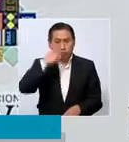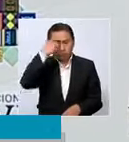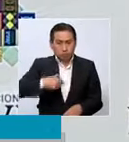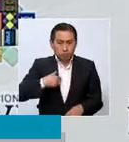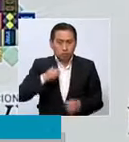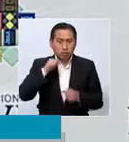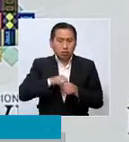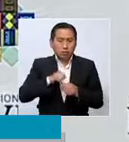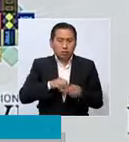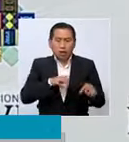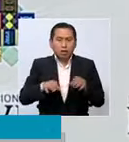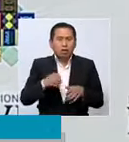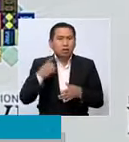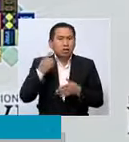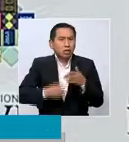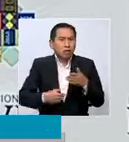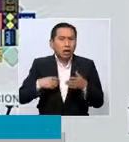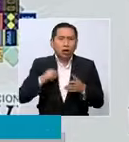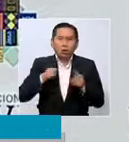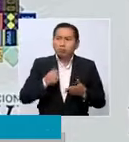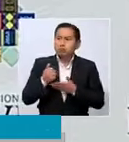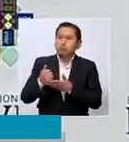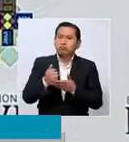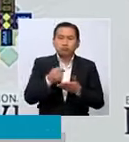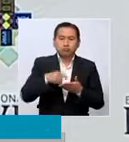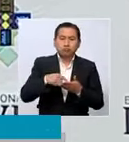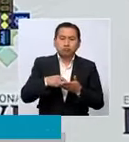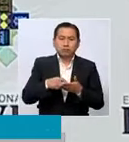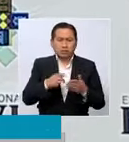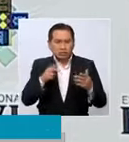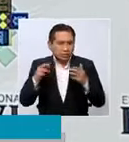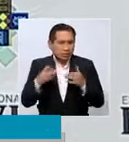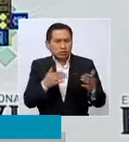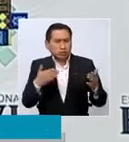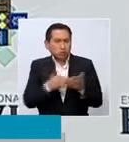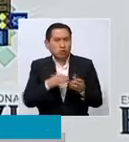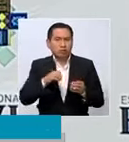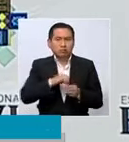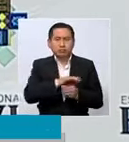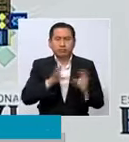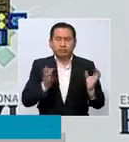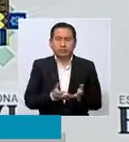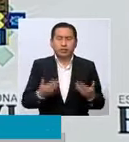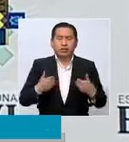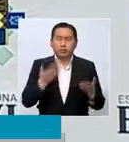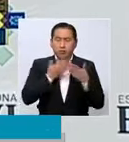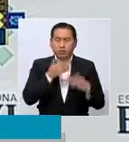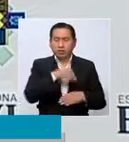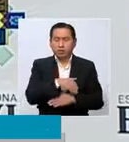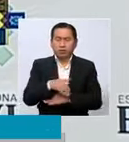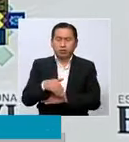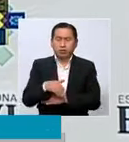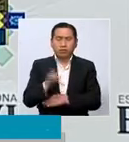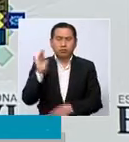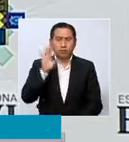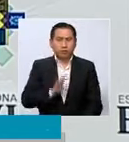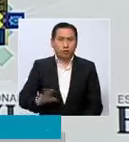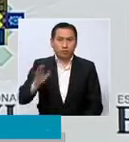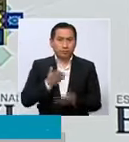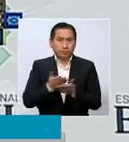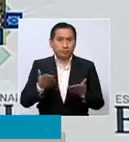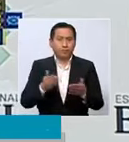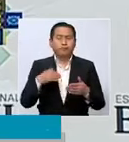persona para poder coadyuvar con esta lucha que tenemos contra la pandemia muy buenas noches pueblo boliviano